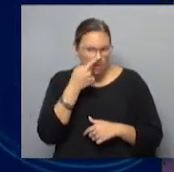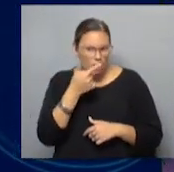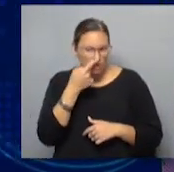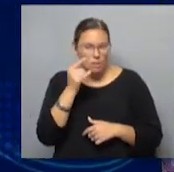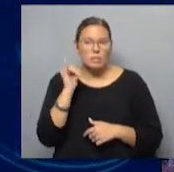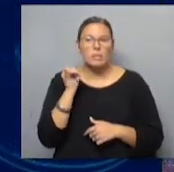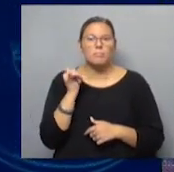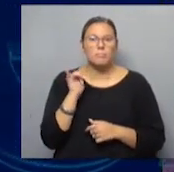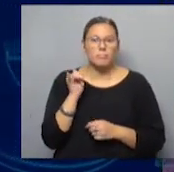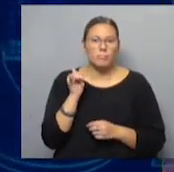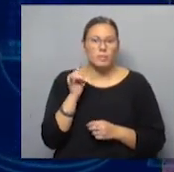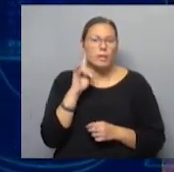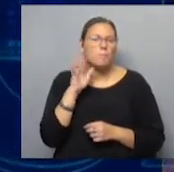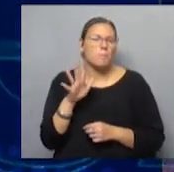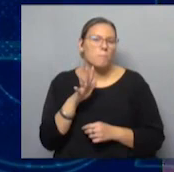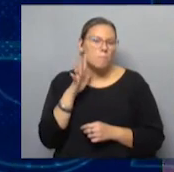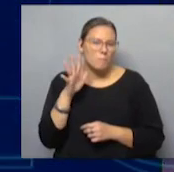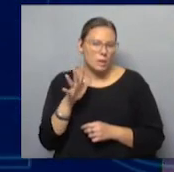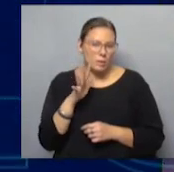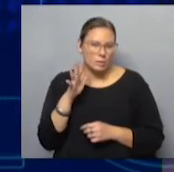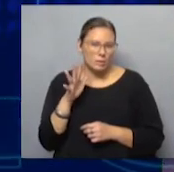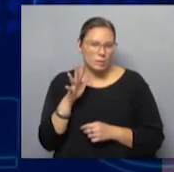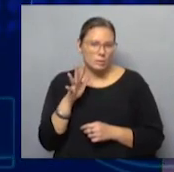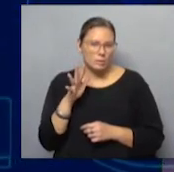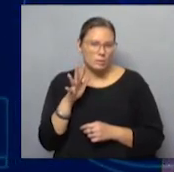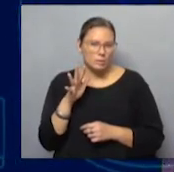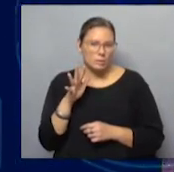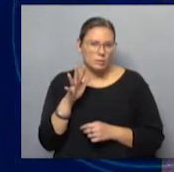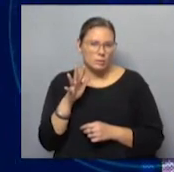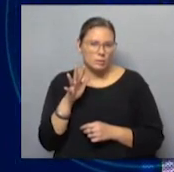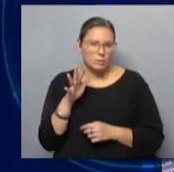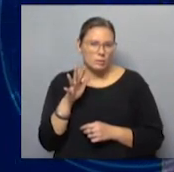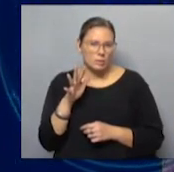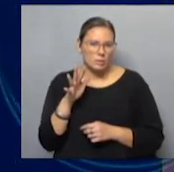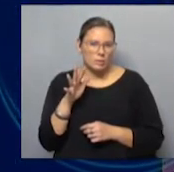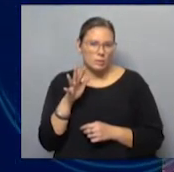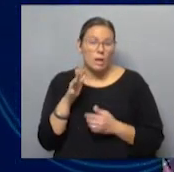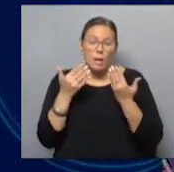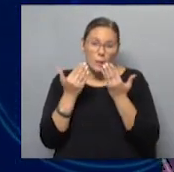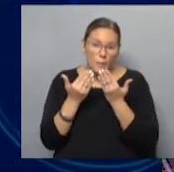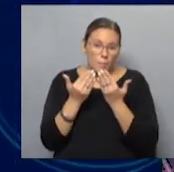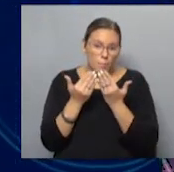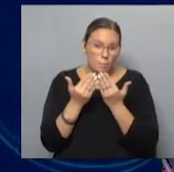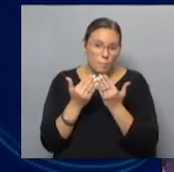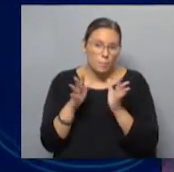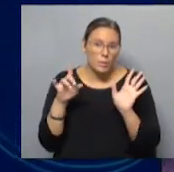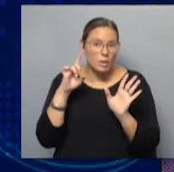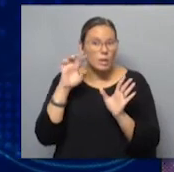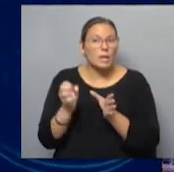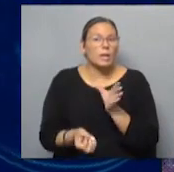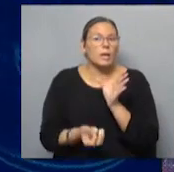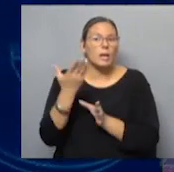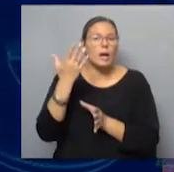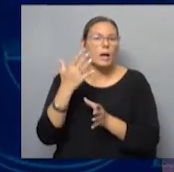¿no? Sí, porque imagínate que en realidad como que el inicio del crear esta